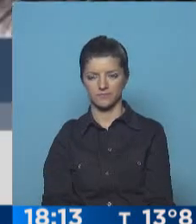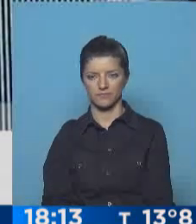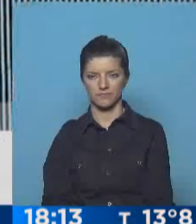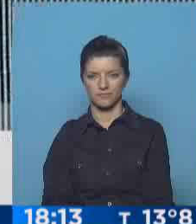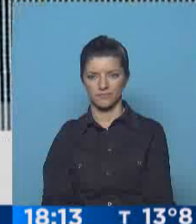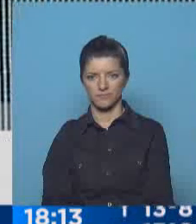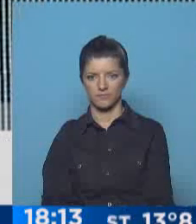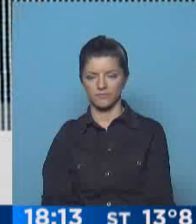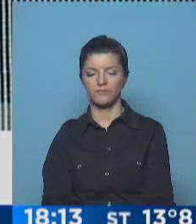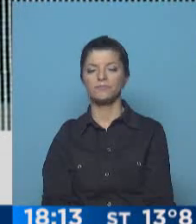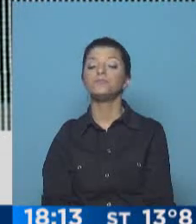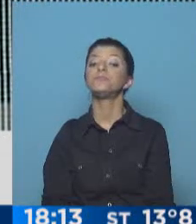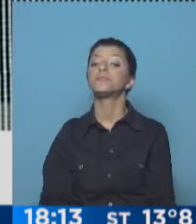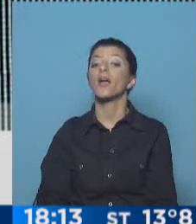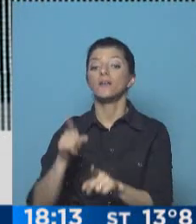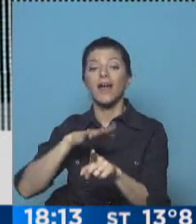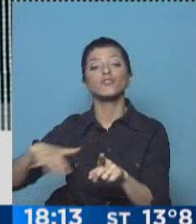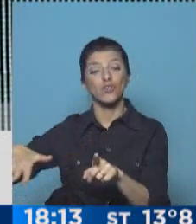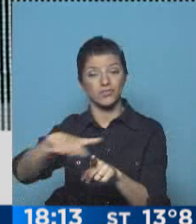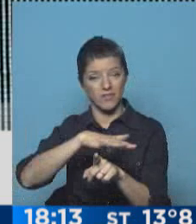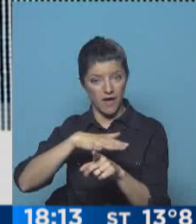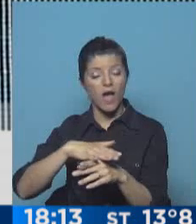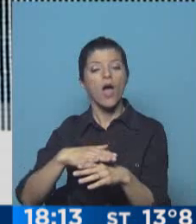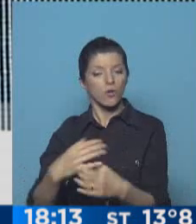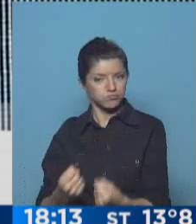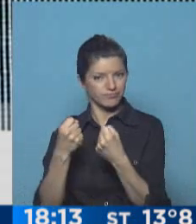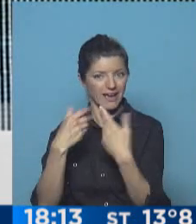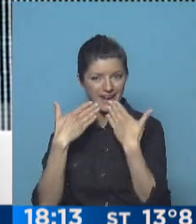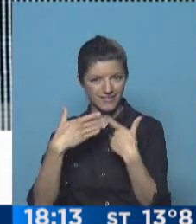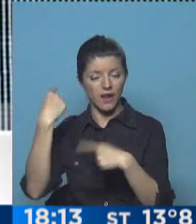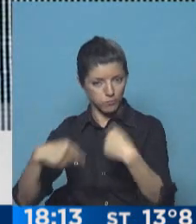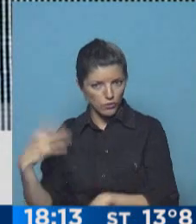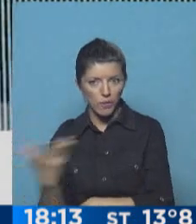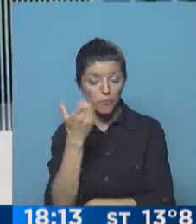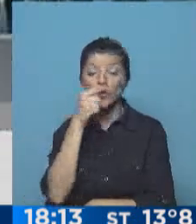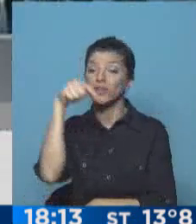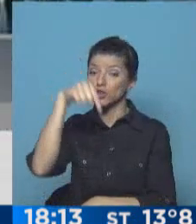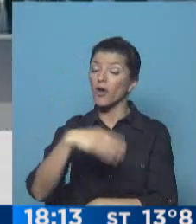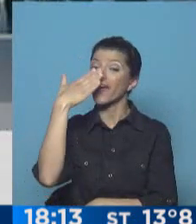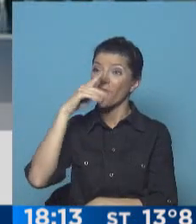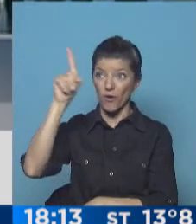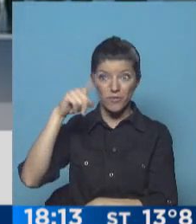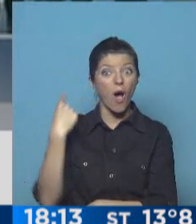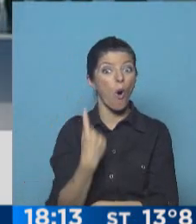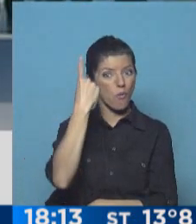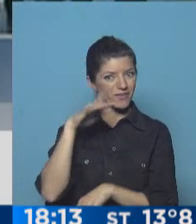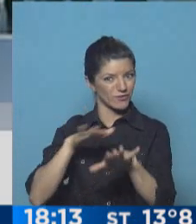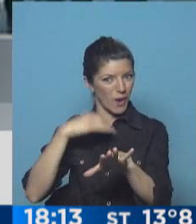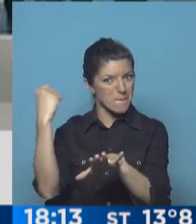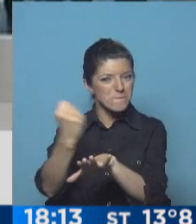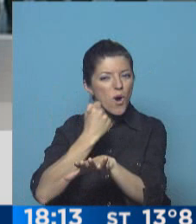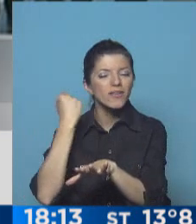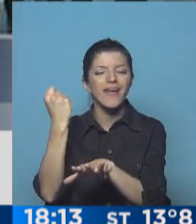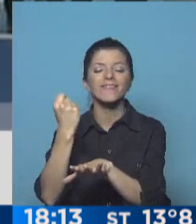Y sin dudas, la sociedad se empodera a través de hechos concretos. Y en Córdoba hoy se está produciendo uno muy, muy importante, como lo es